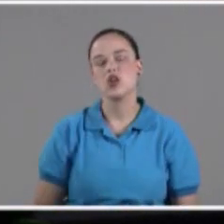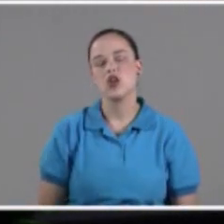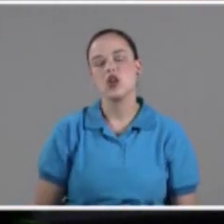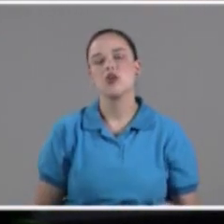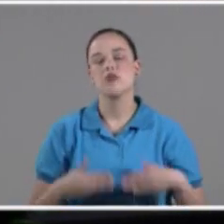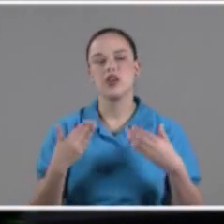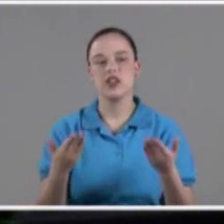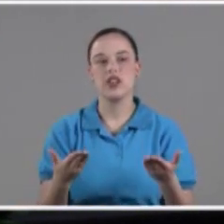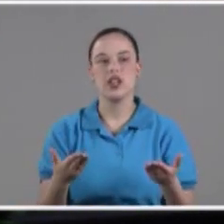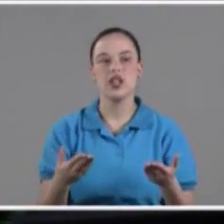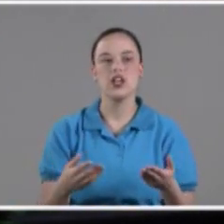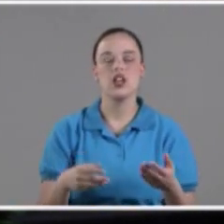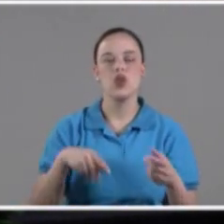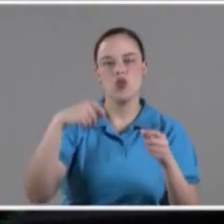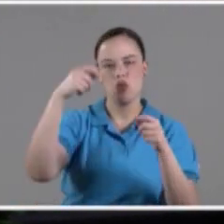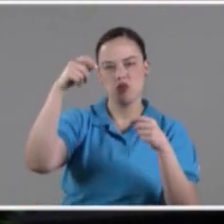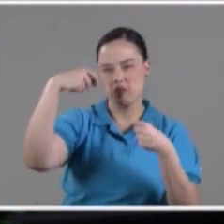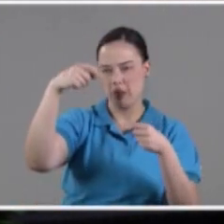IVA